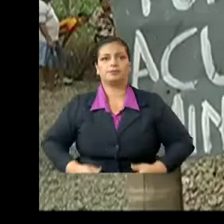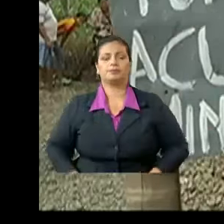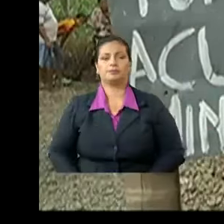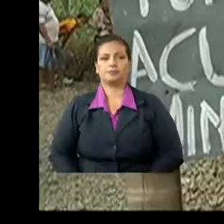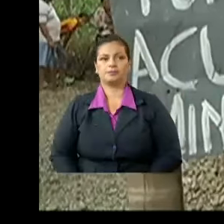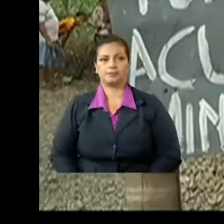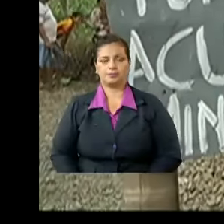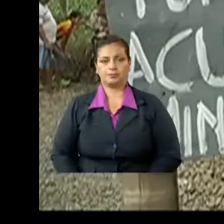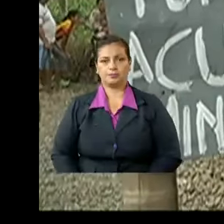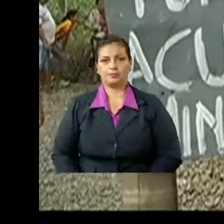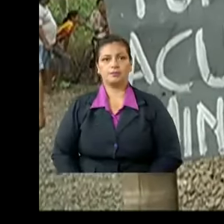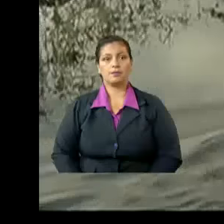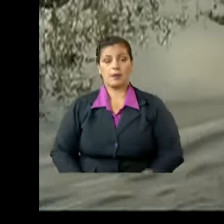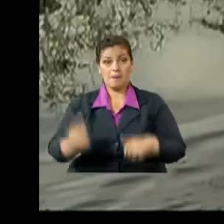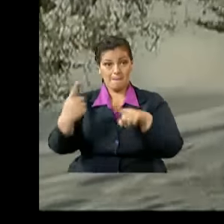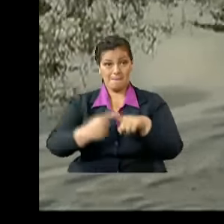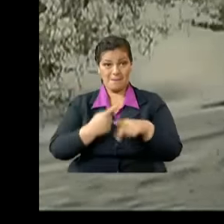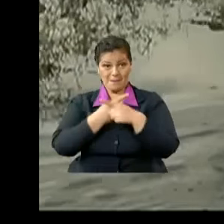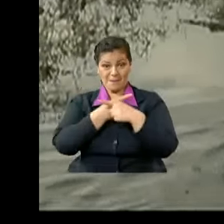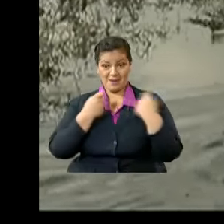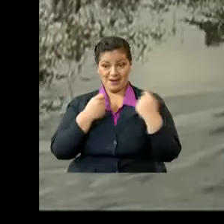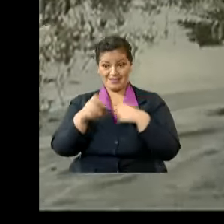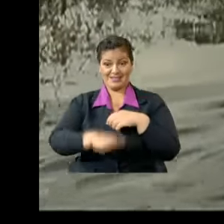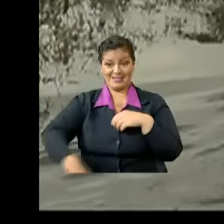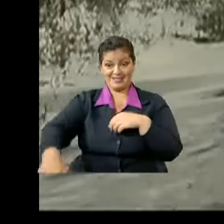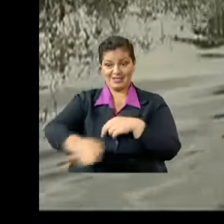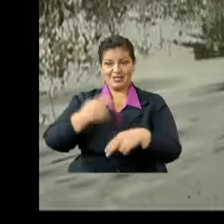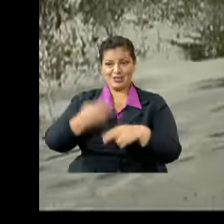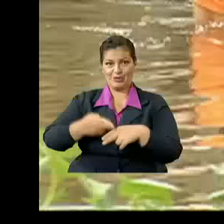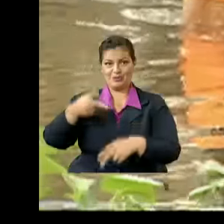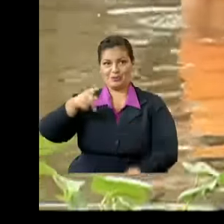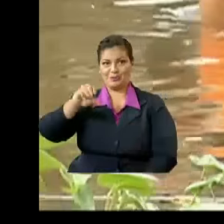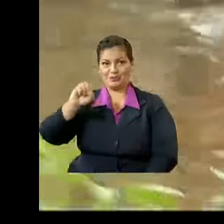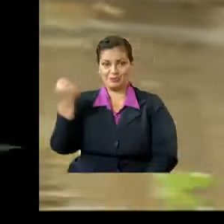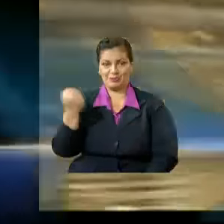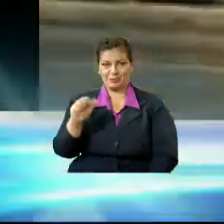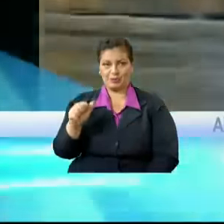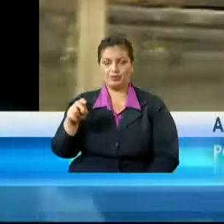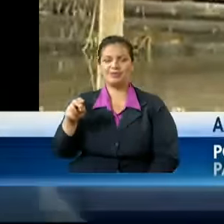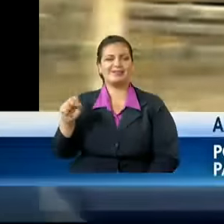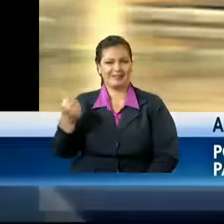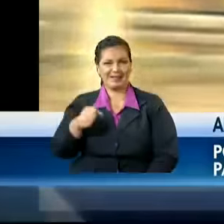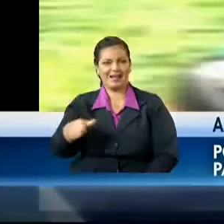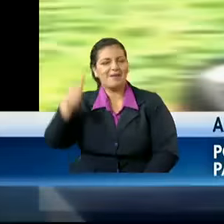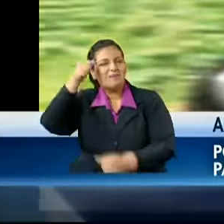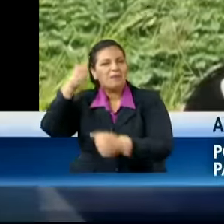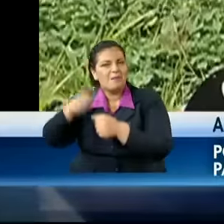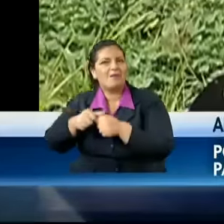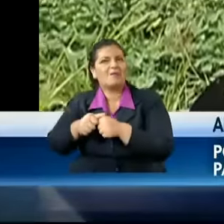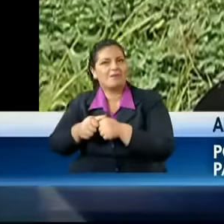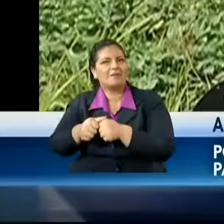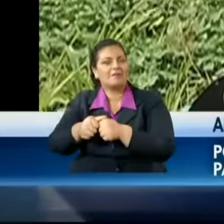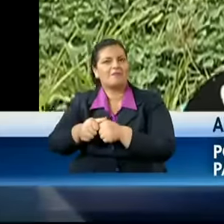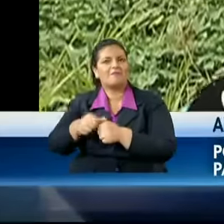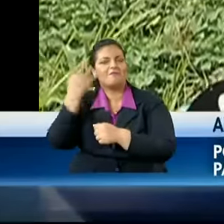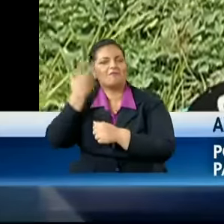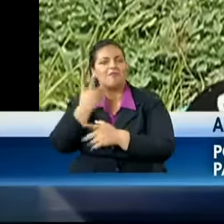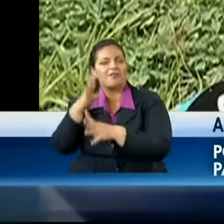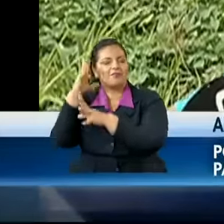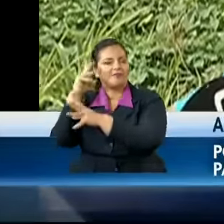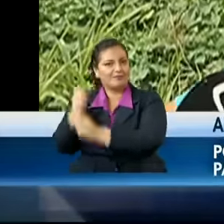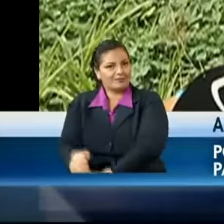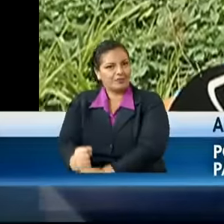Justo en el mes de su aniversario, el barrio Las Pozas debió celebrar con el agua hasta el cuello. Me pasaba unos 2 metros,